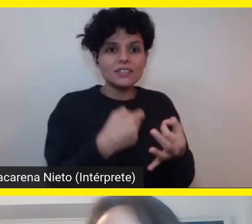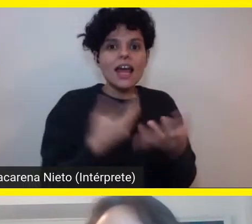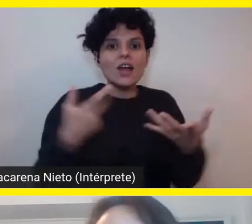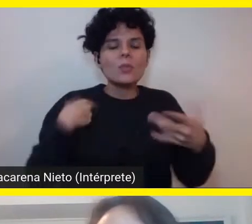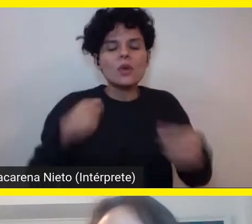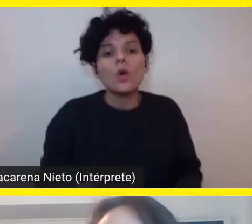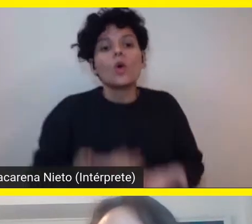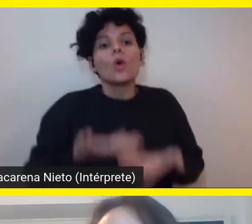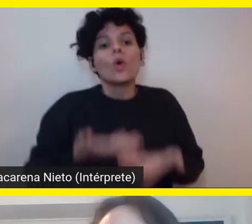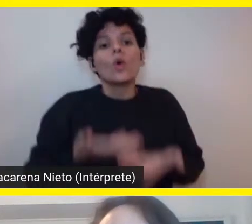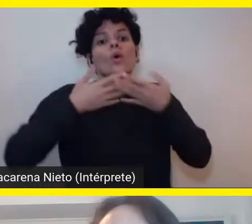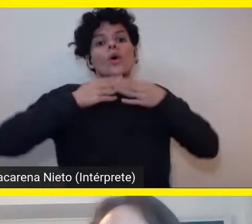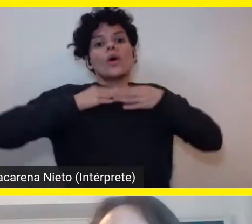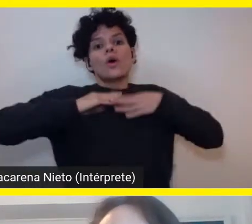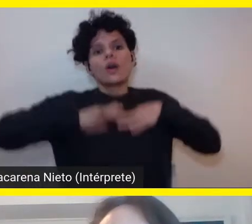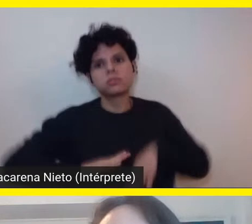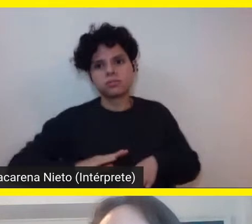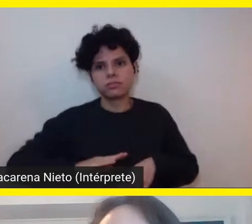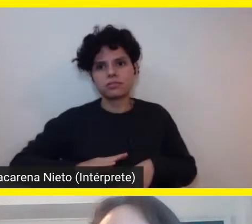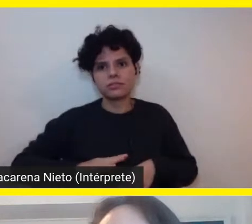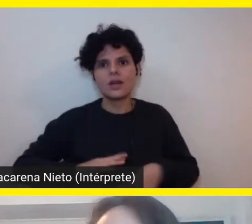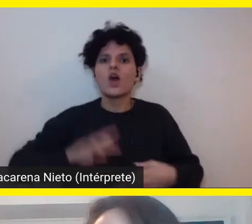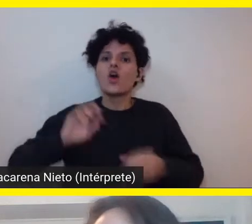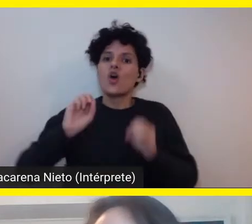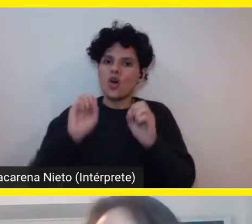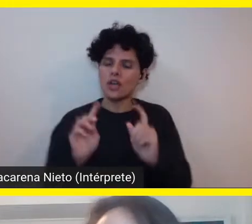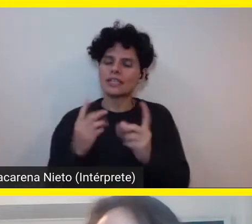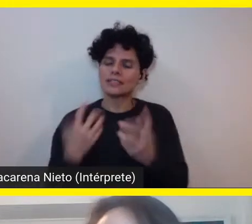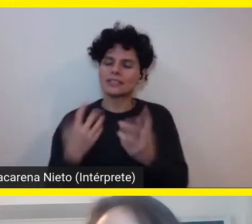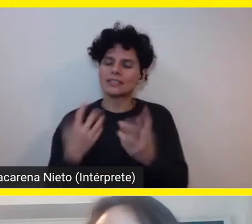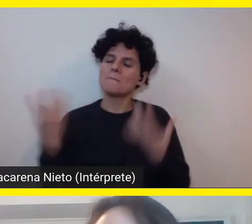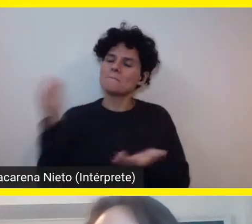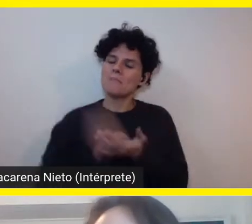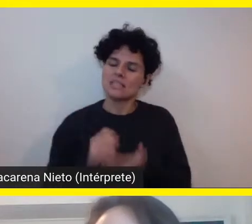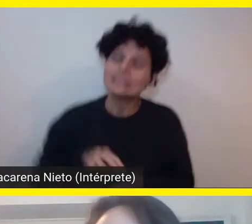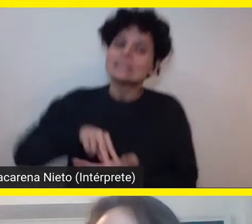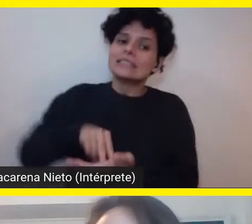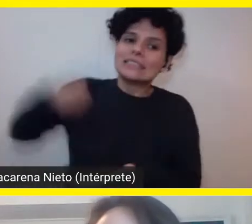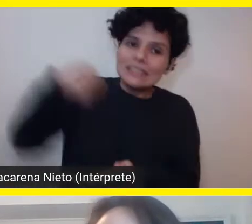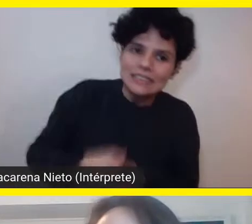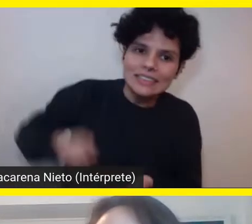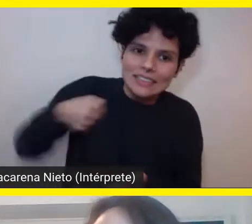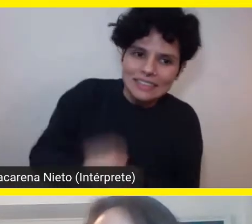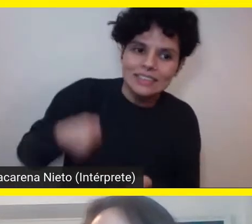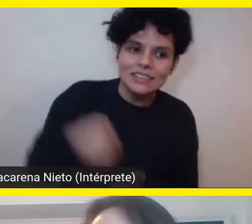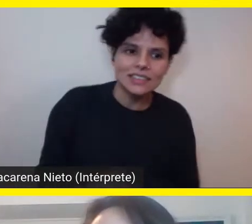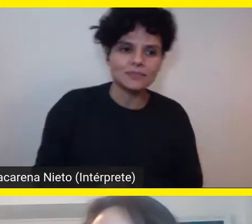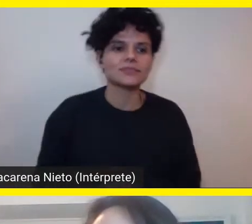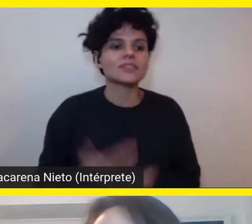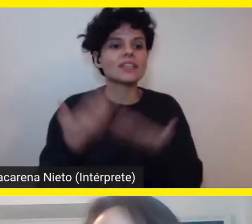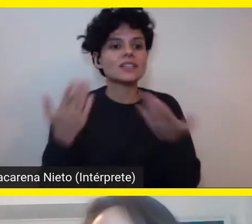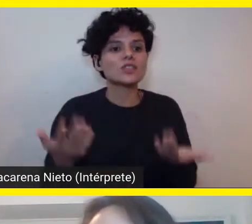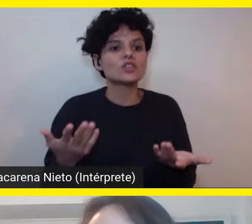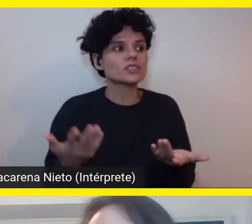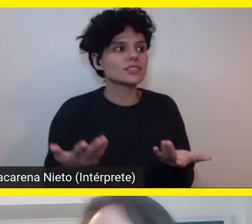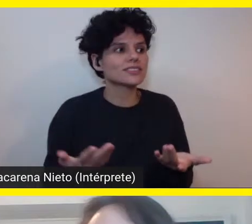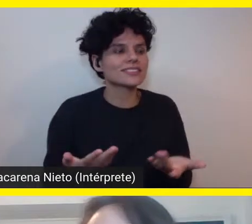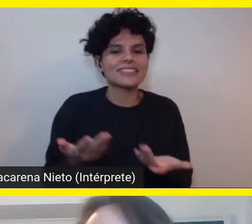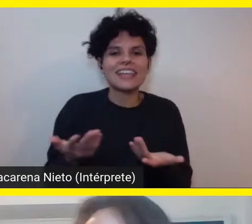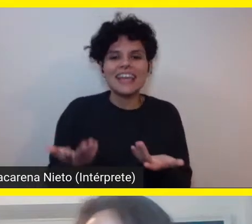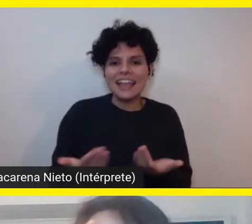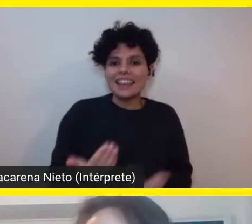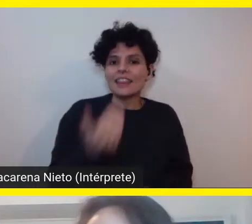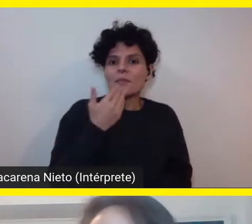creo como... muy personalmente, que un poquito de gracias también a todas y todos estas